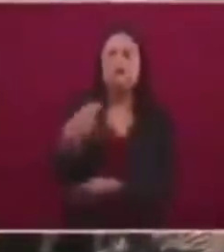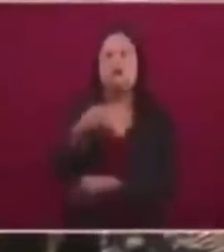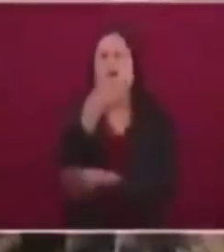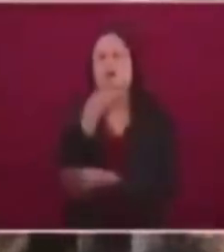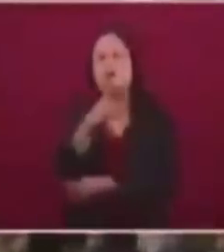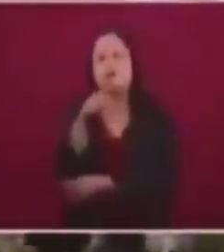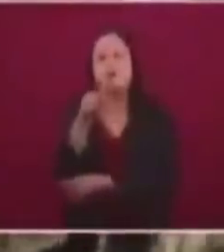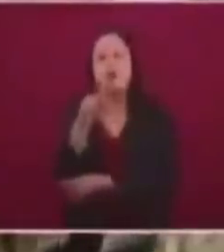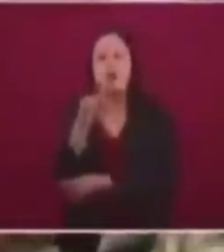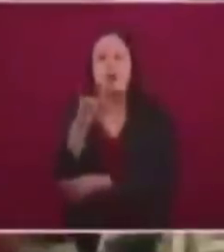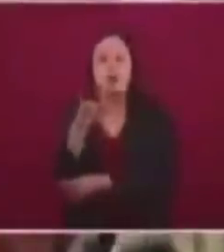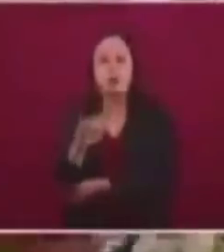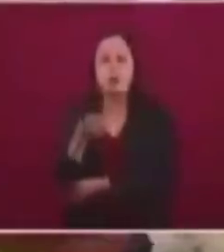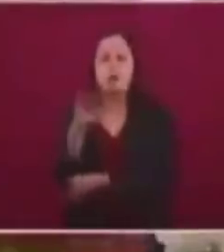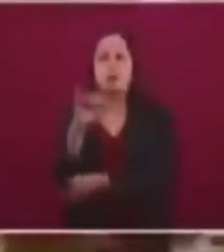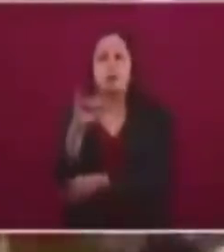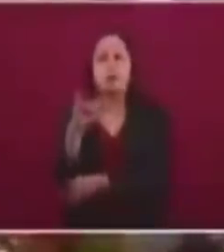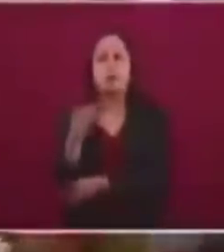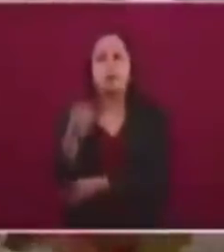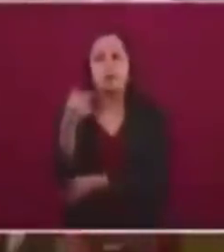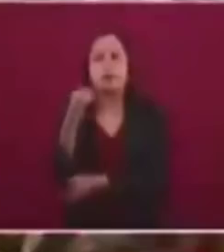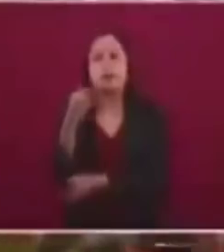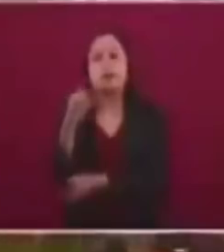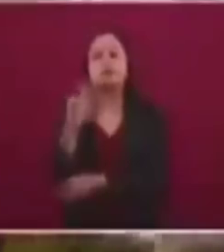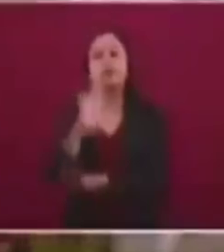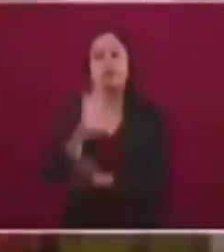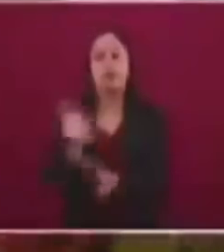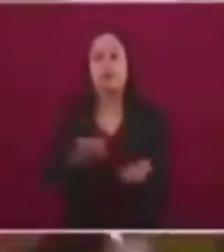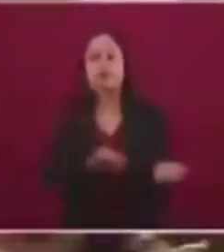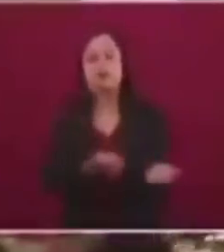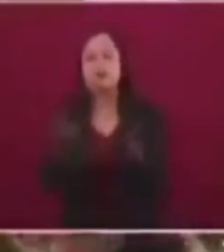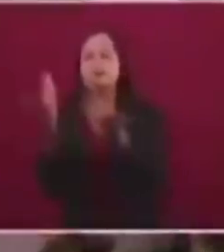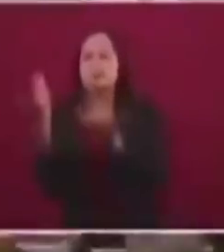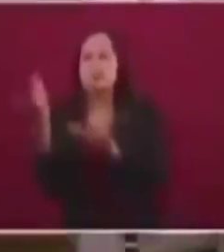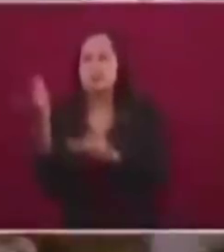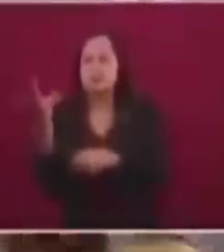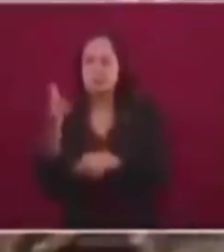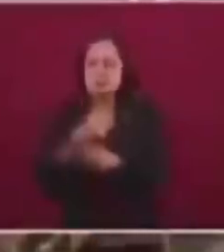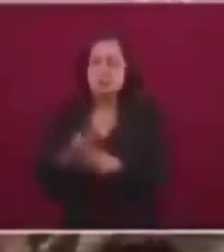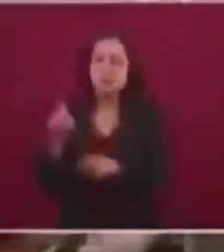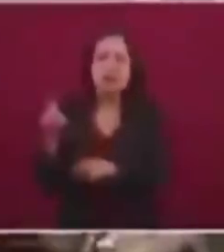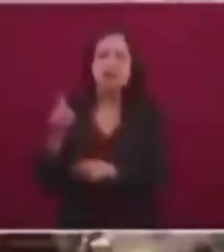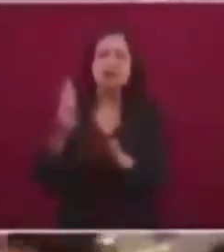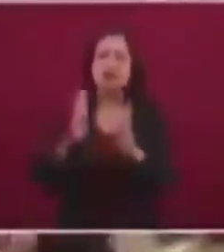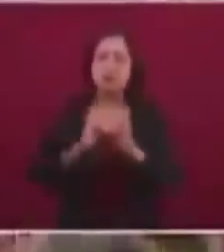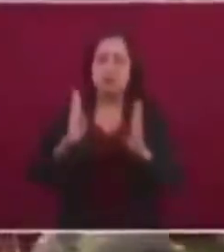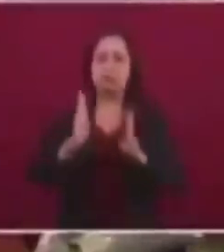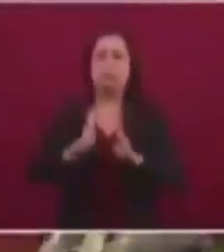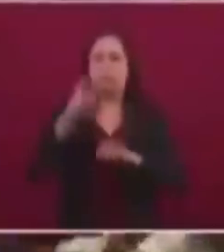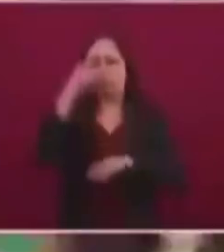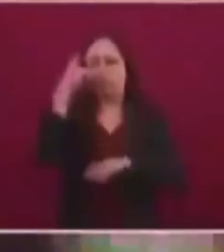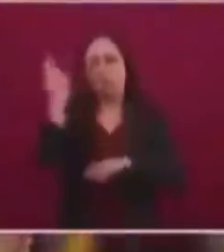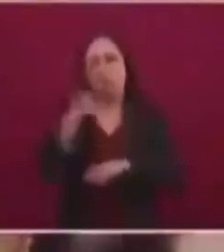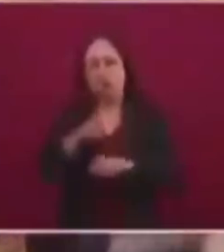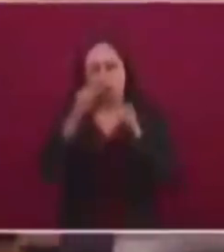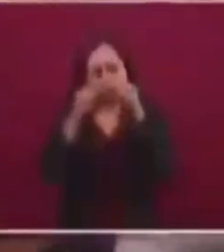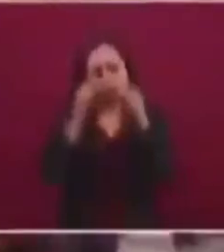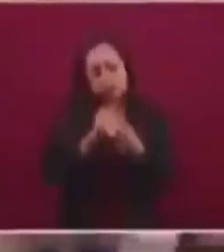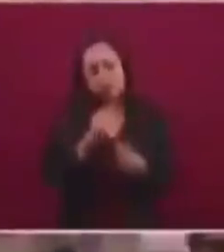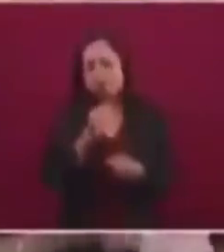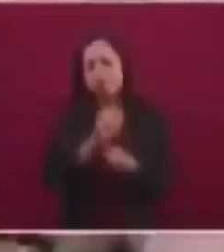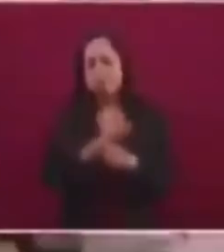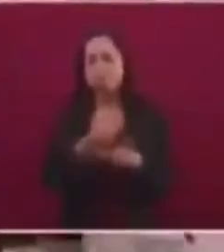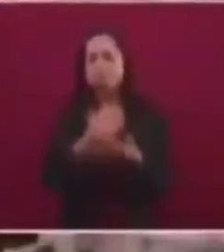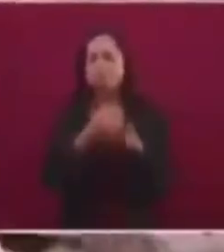Del cielo a la misión. Lema que identifica al personal de fusileros paracaidistas. Desfilan dentro